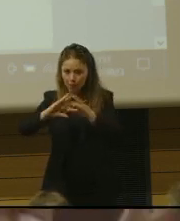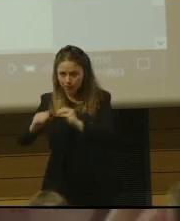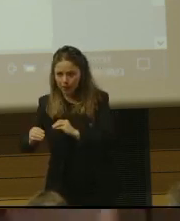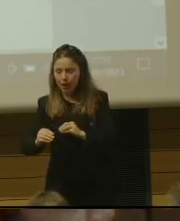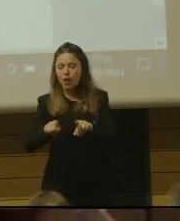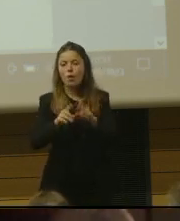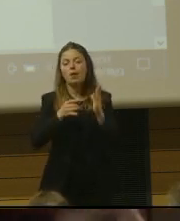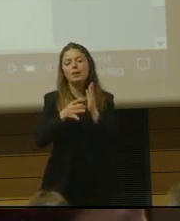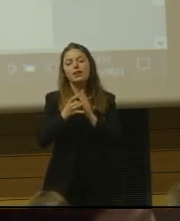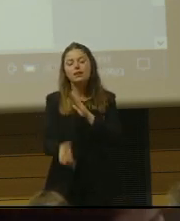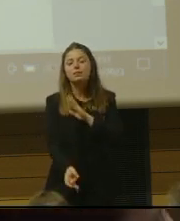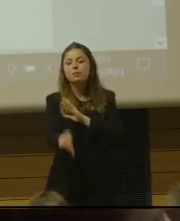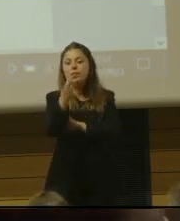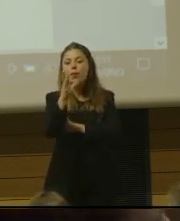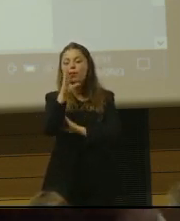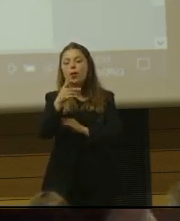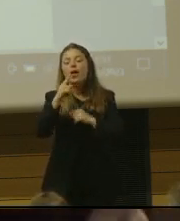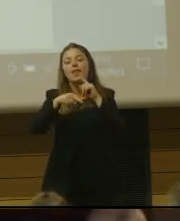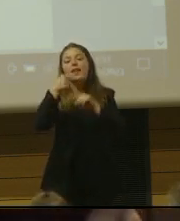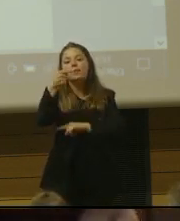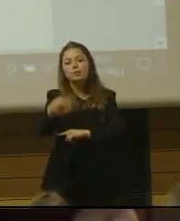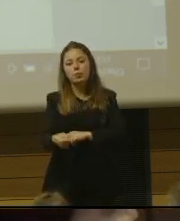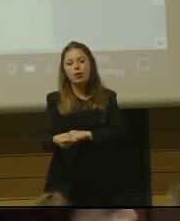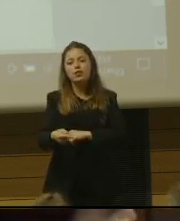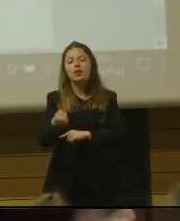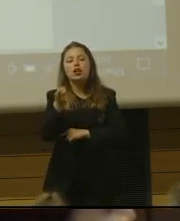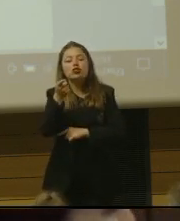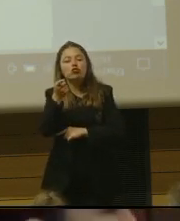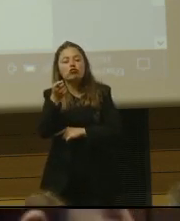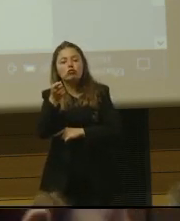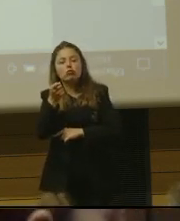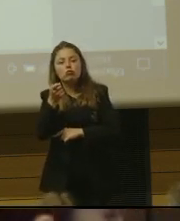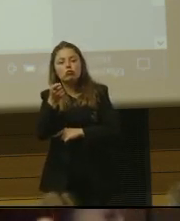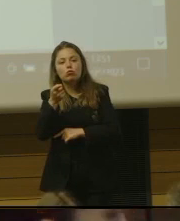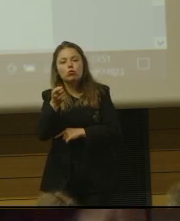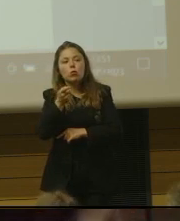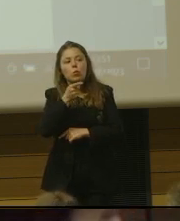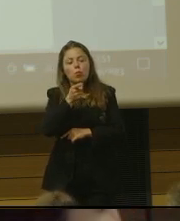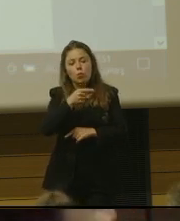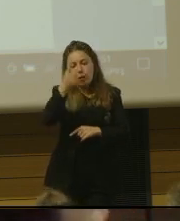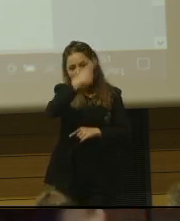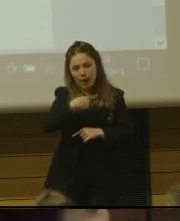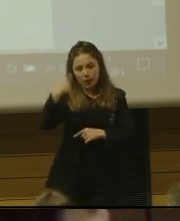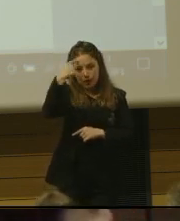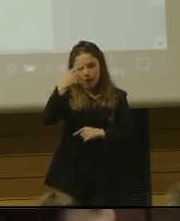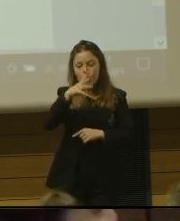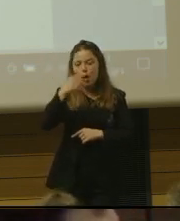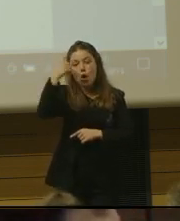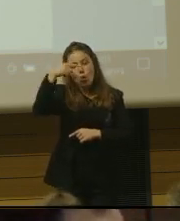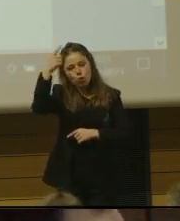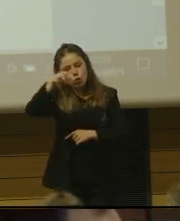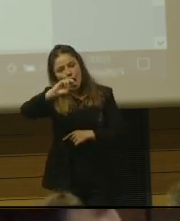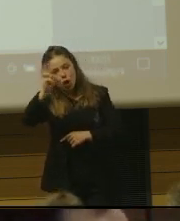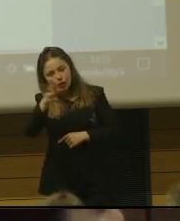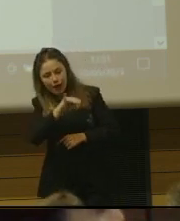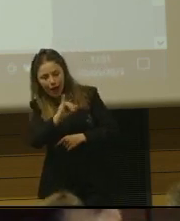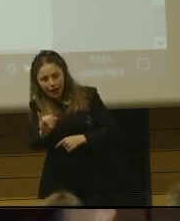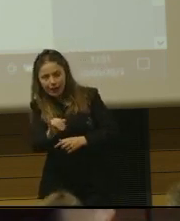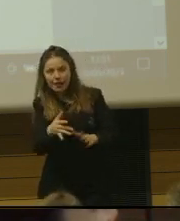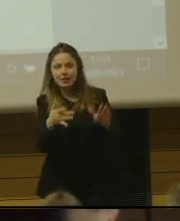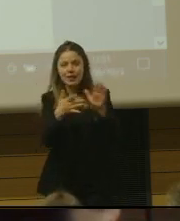sacar materiales, porque bueno, luego también aquí hay no solo vuestra etnia, sino hay otro tipo de culturas